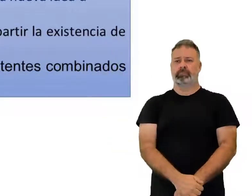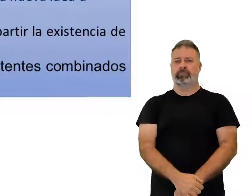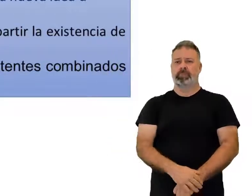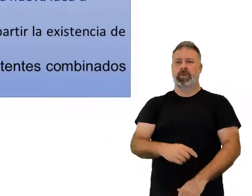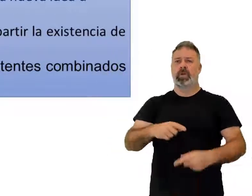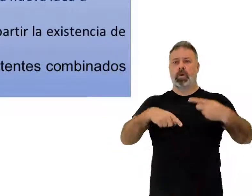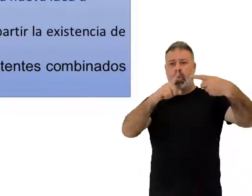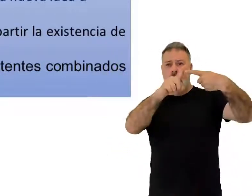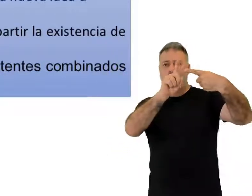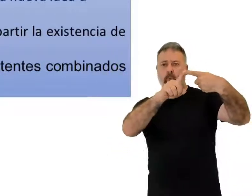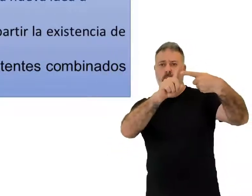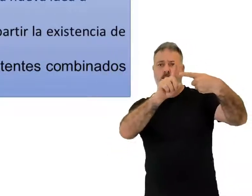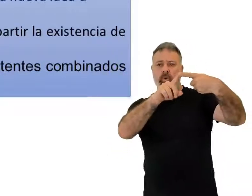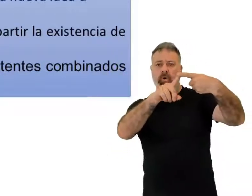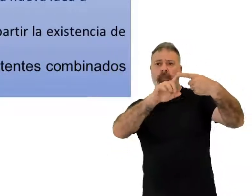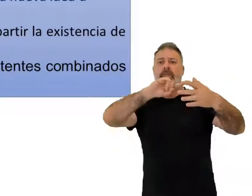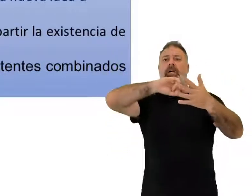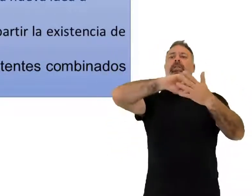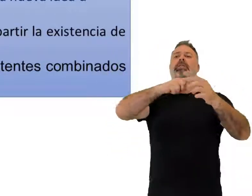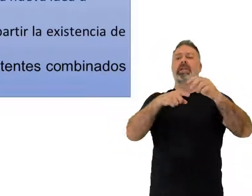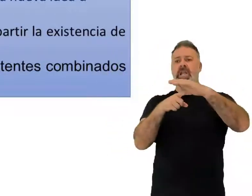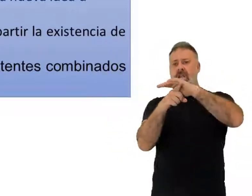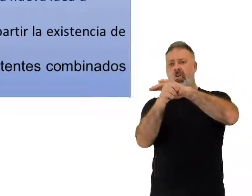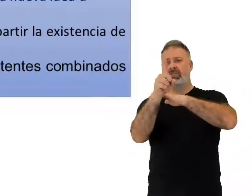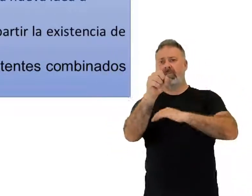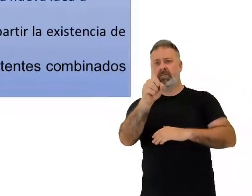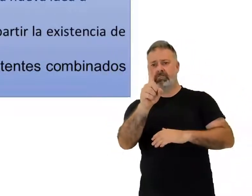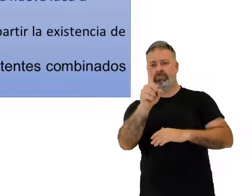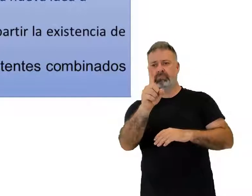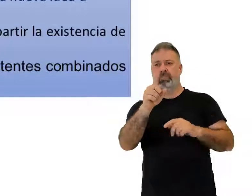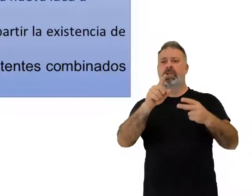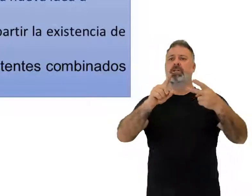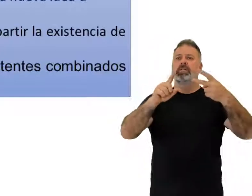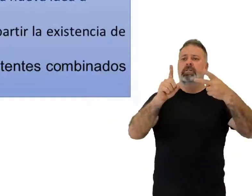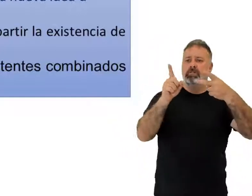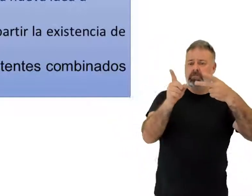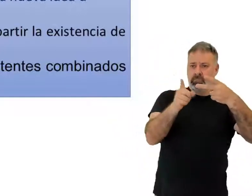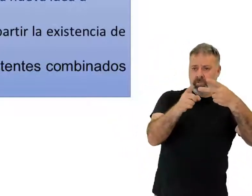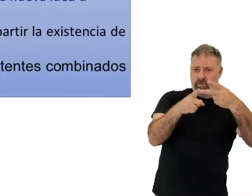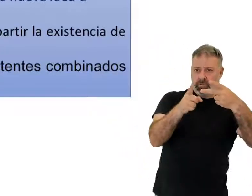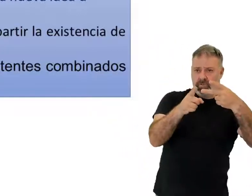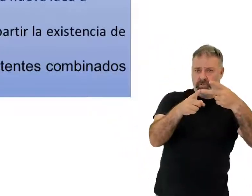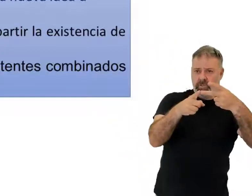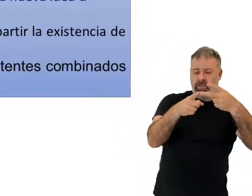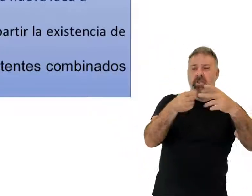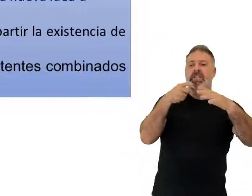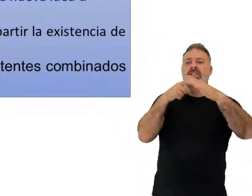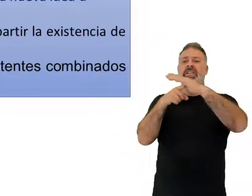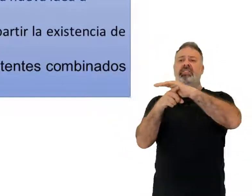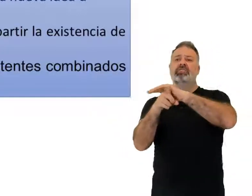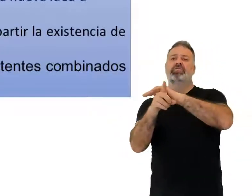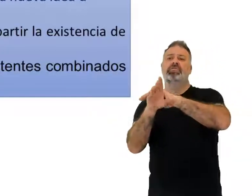innovación y difusión de la cultura a través de la globalización